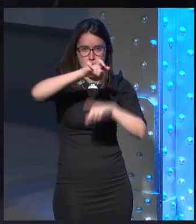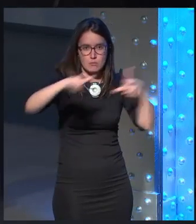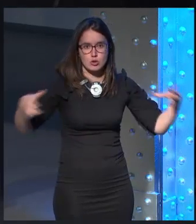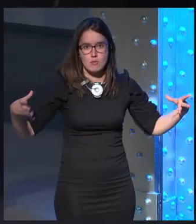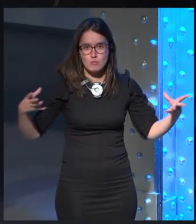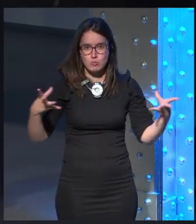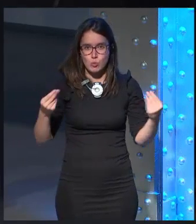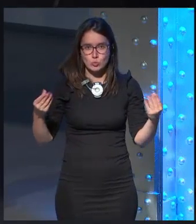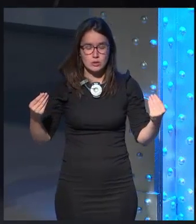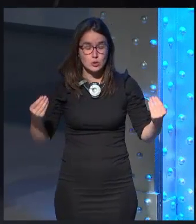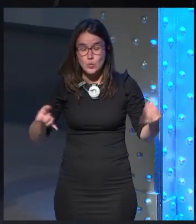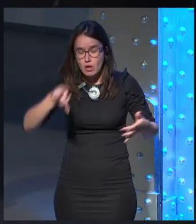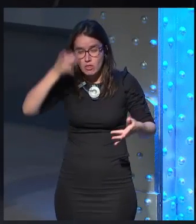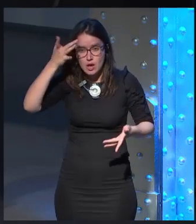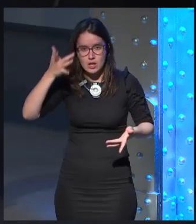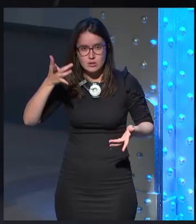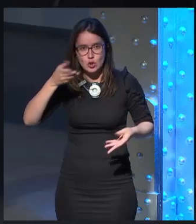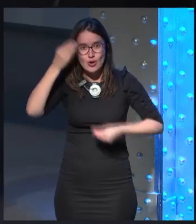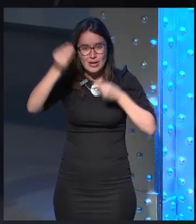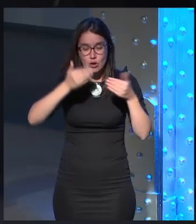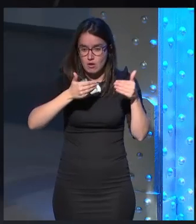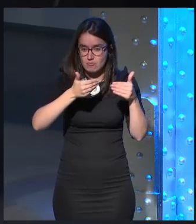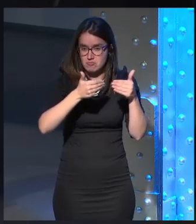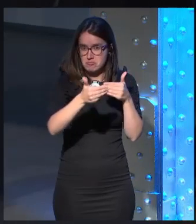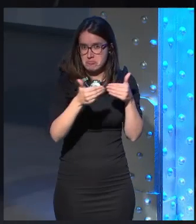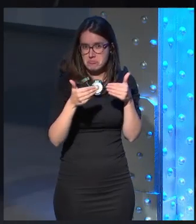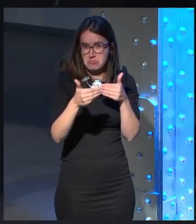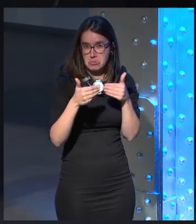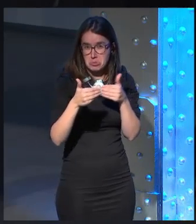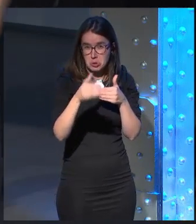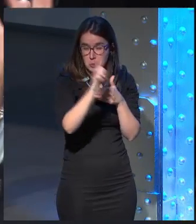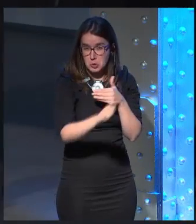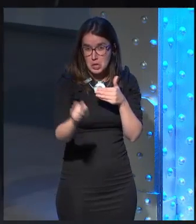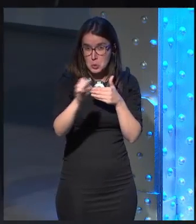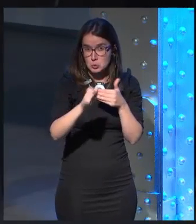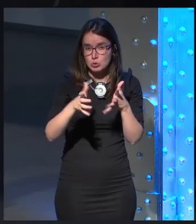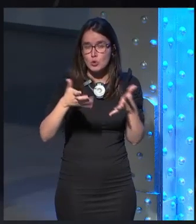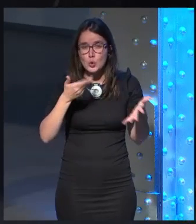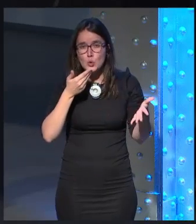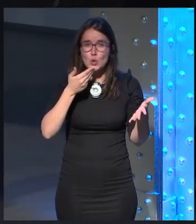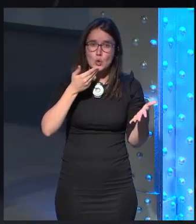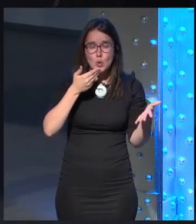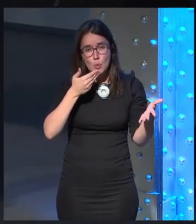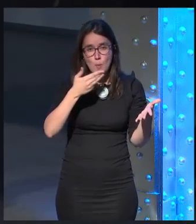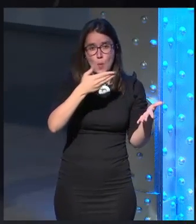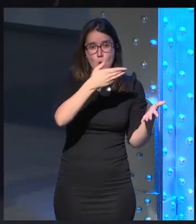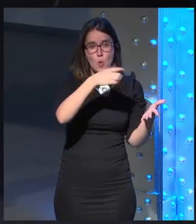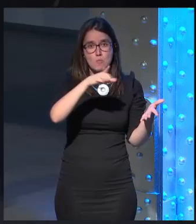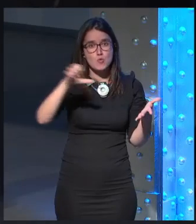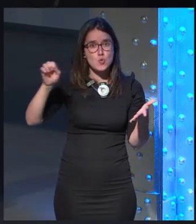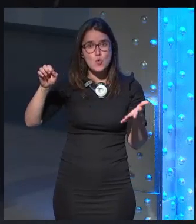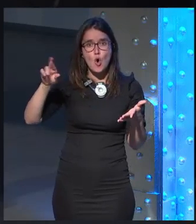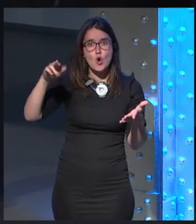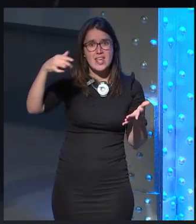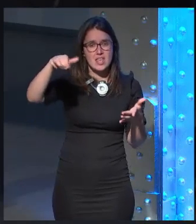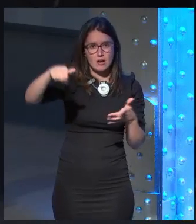pues es una idea que me parece que vamos a ver en los próximos años. Es como Blue Origin, lo que vimos